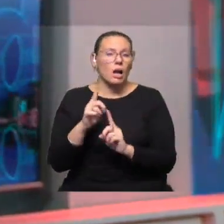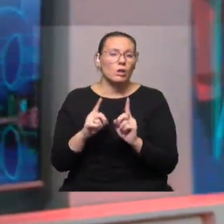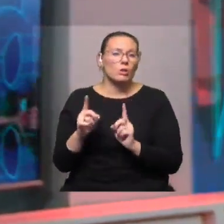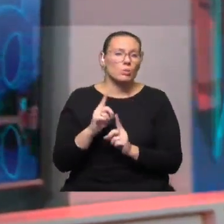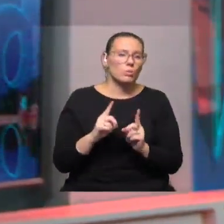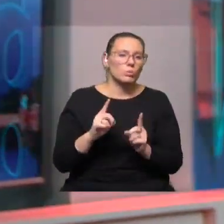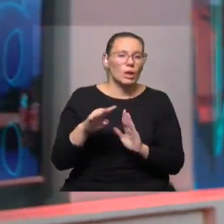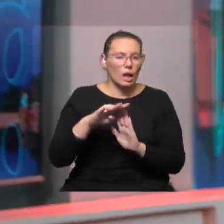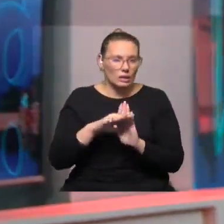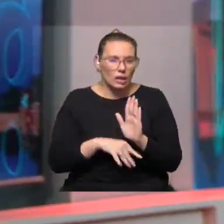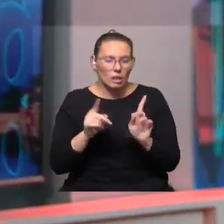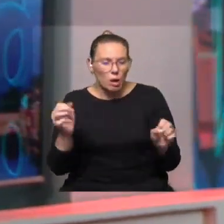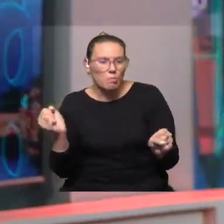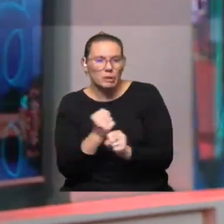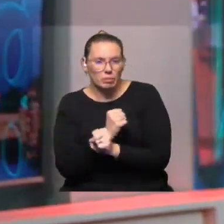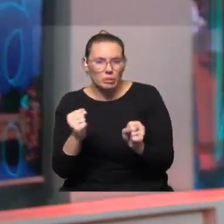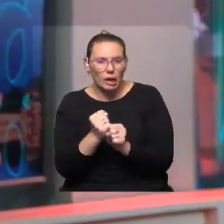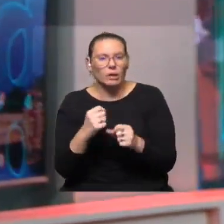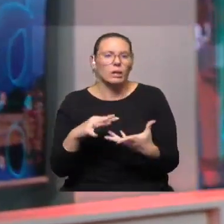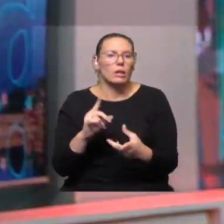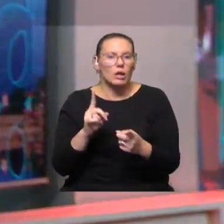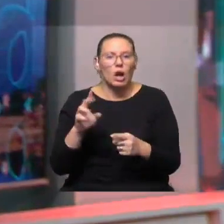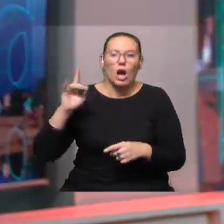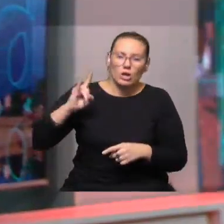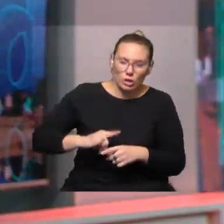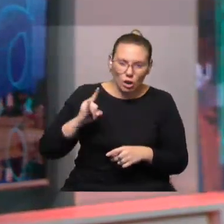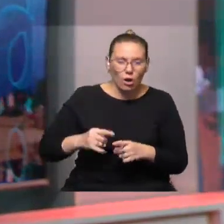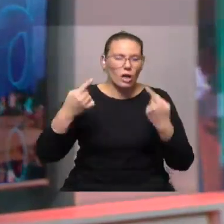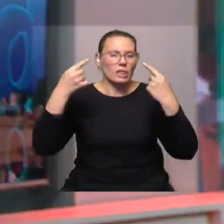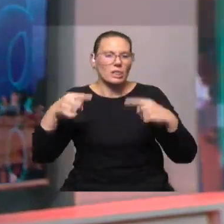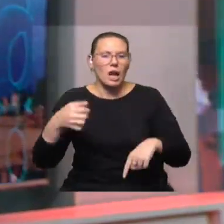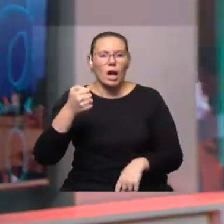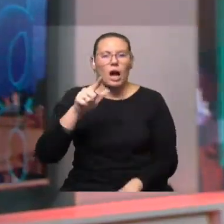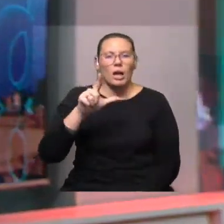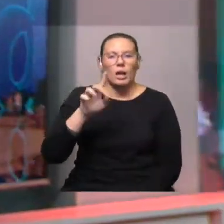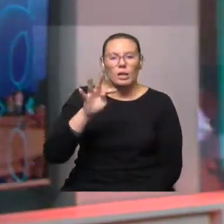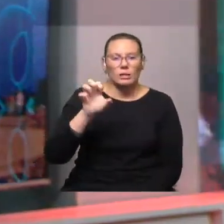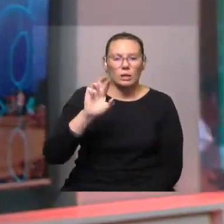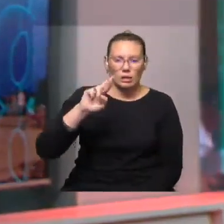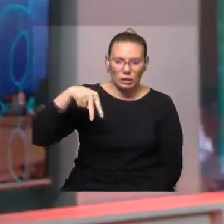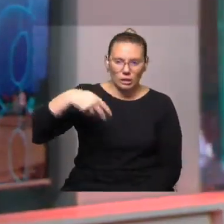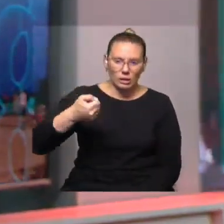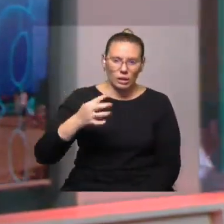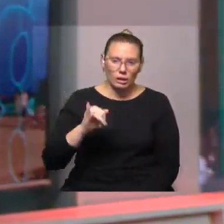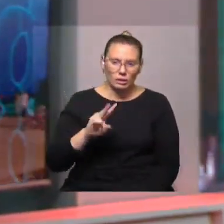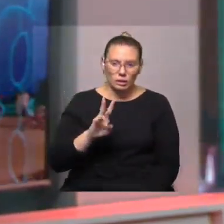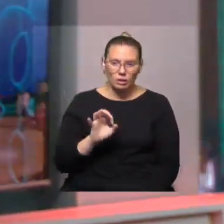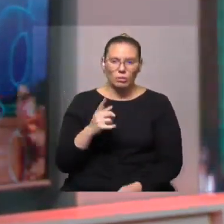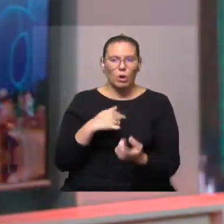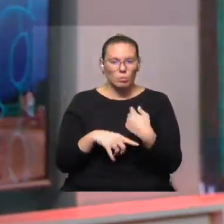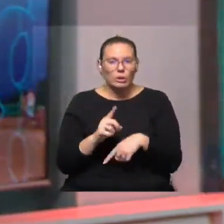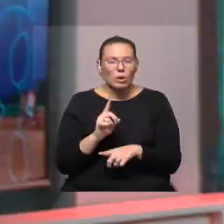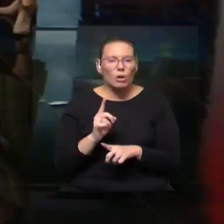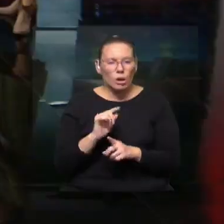un catálogo para premiar hay que poner no un marco rock alternativo pero capaz que nos quedamos un poco cortos